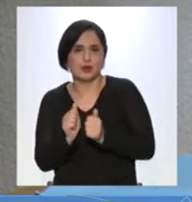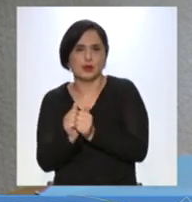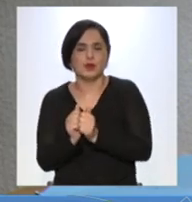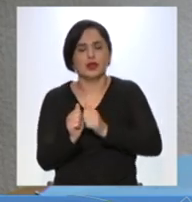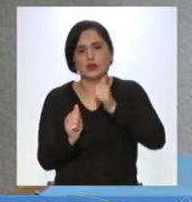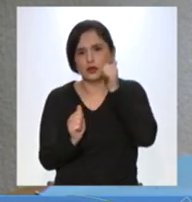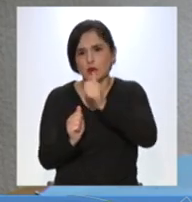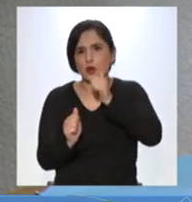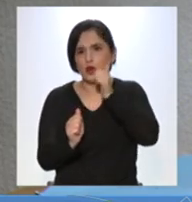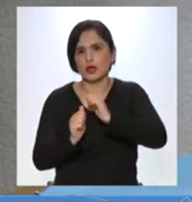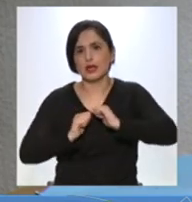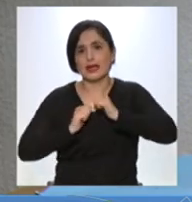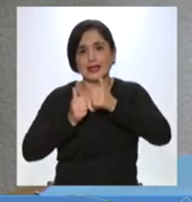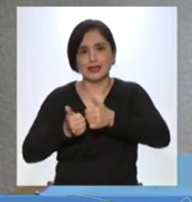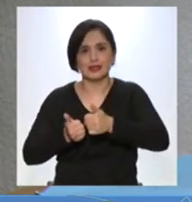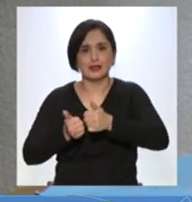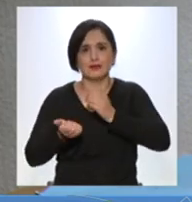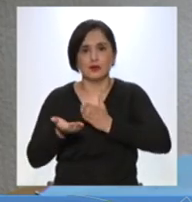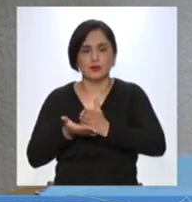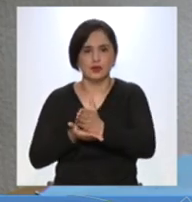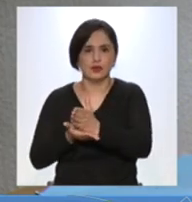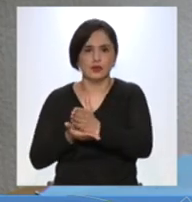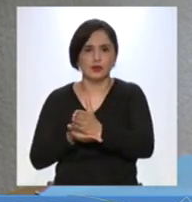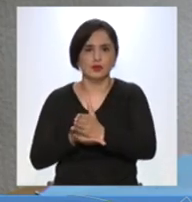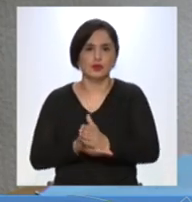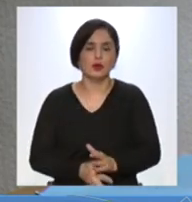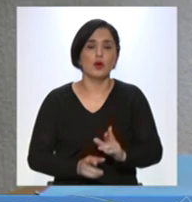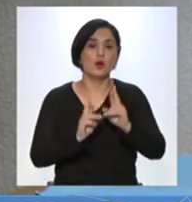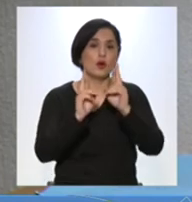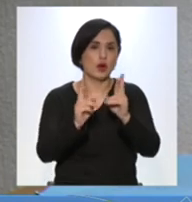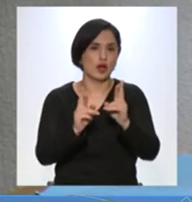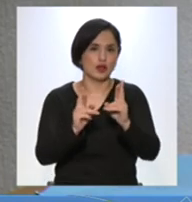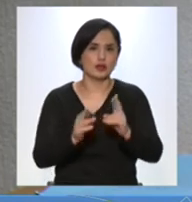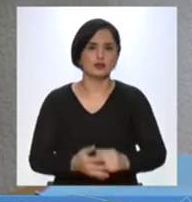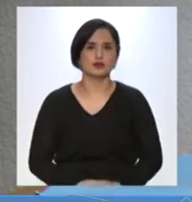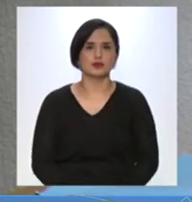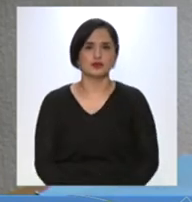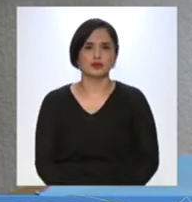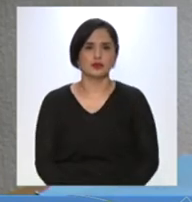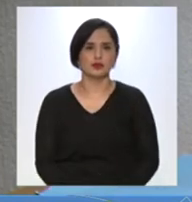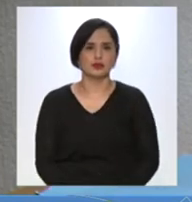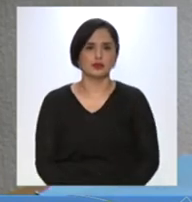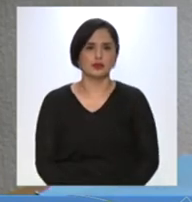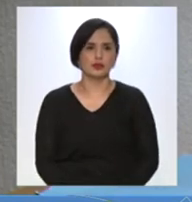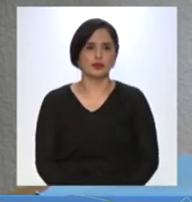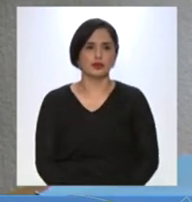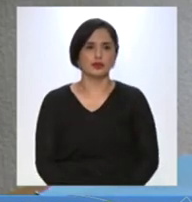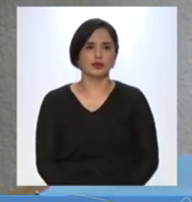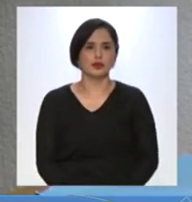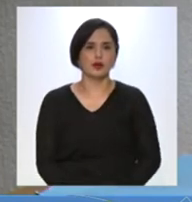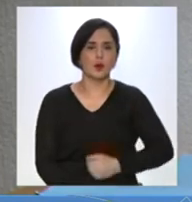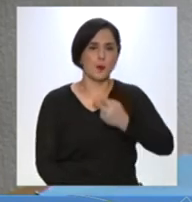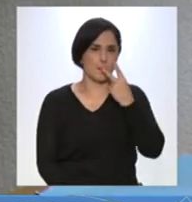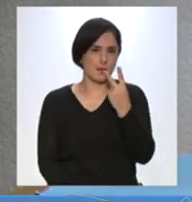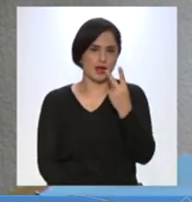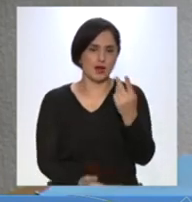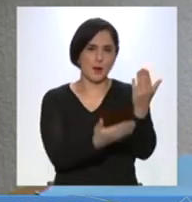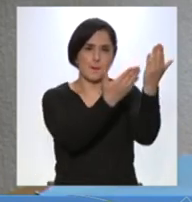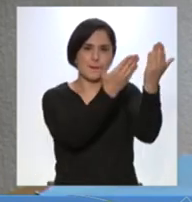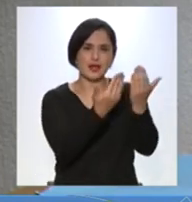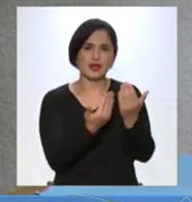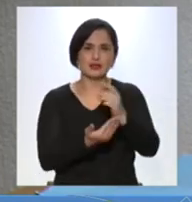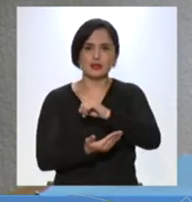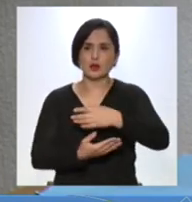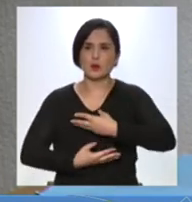día en el desafío que emprendemos. Solo espero que nuestras opciones reflejen nuestra esperanza y no nuestros